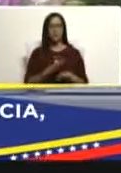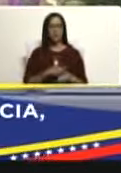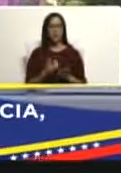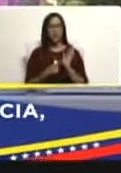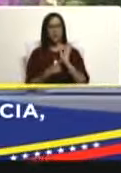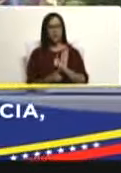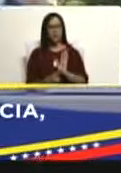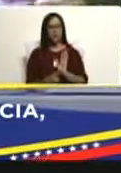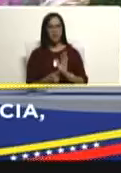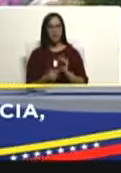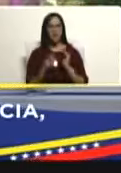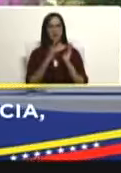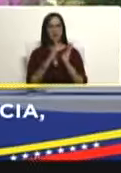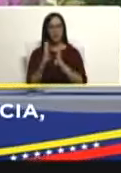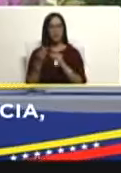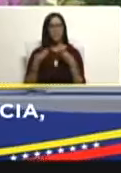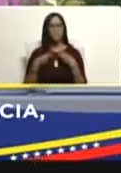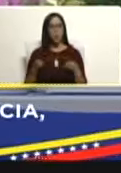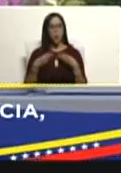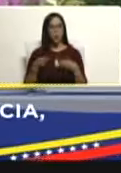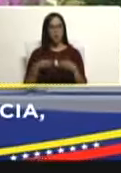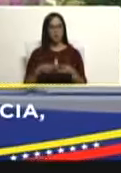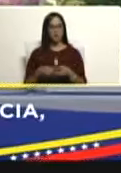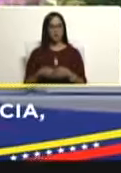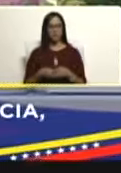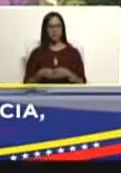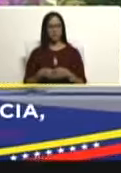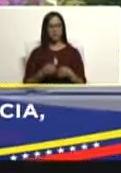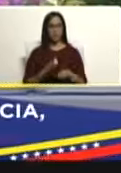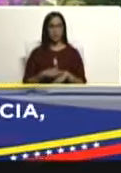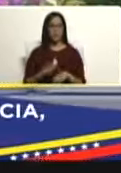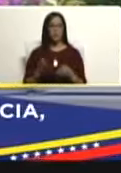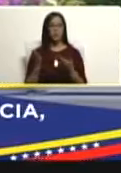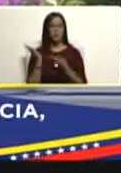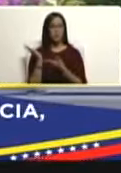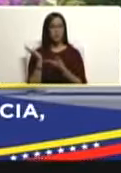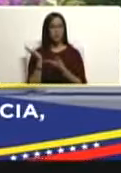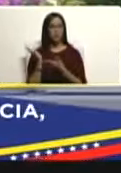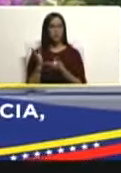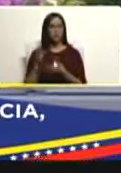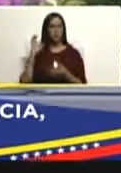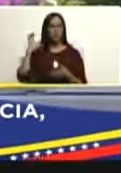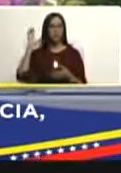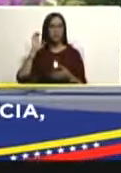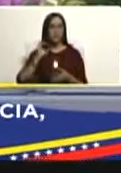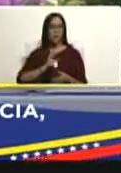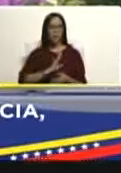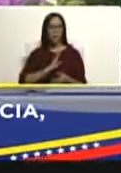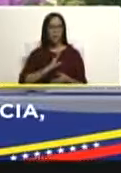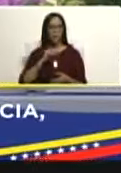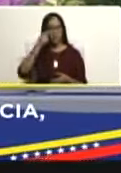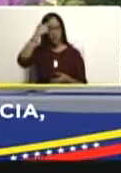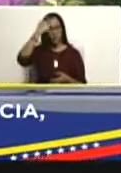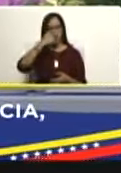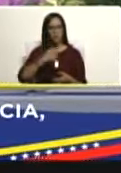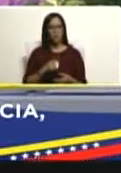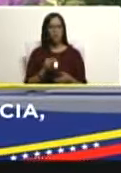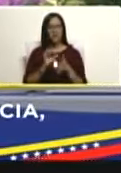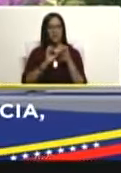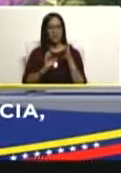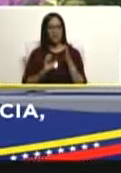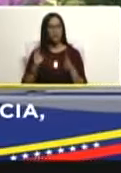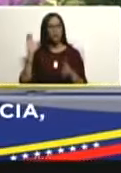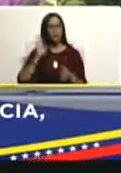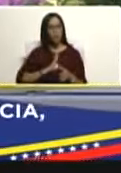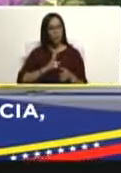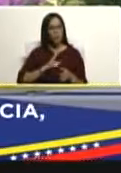sacamos a la biblioteca pública? Porque estos son patrimonio del pueblo. Cada uno de estos elementos son patrimonio del